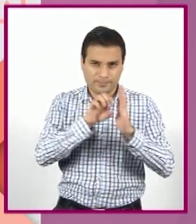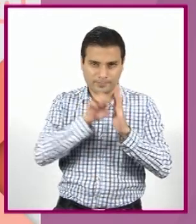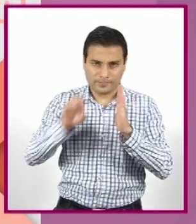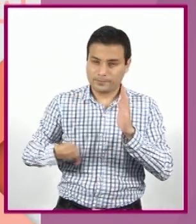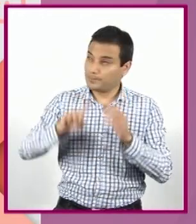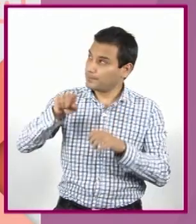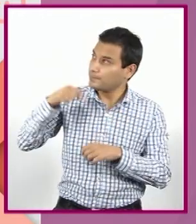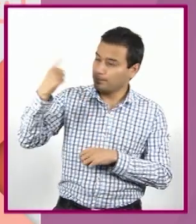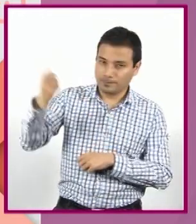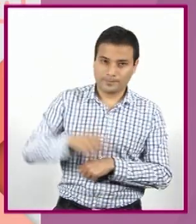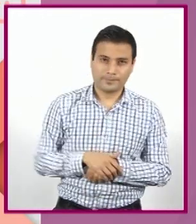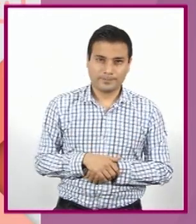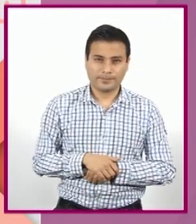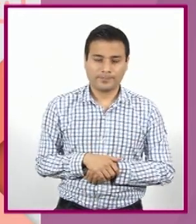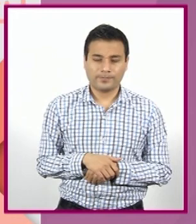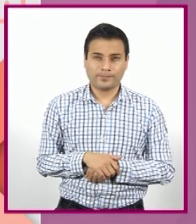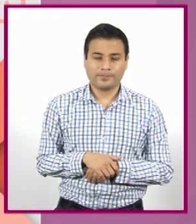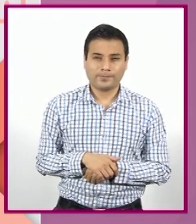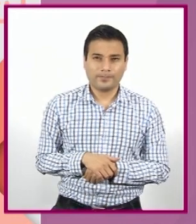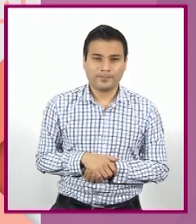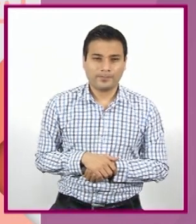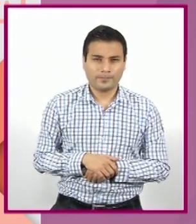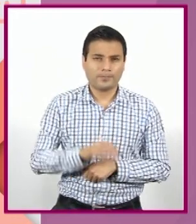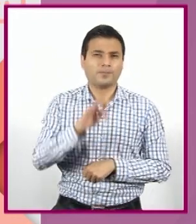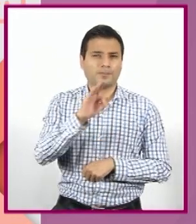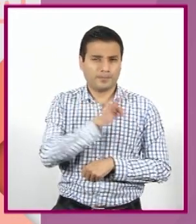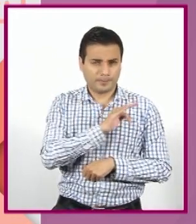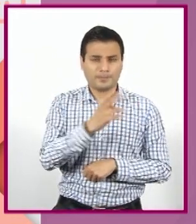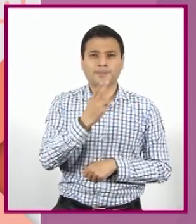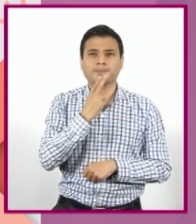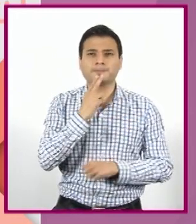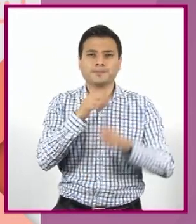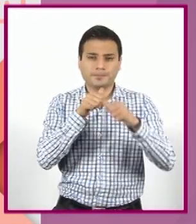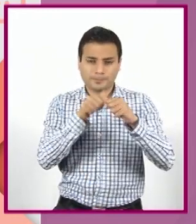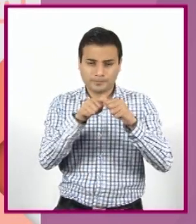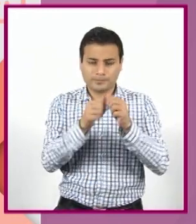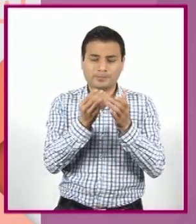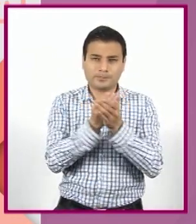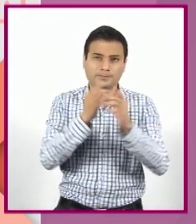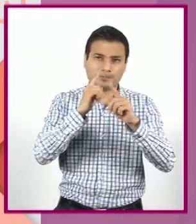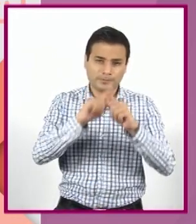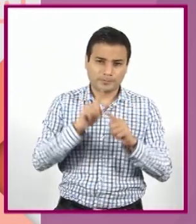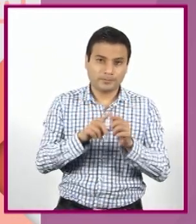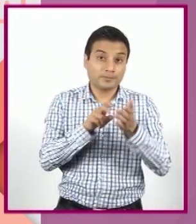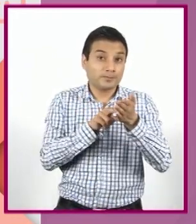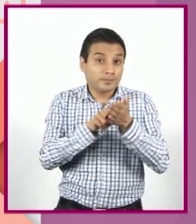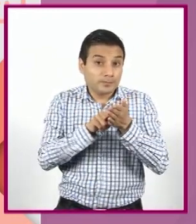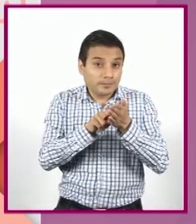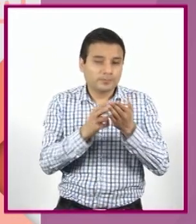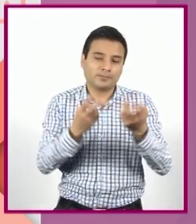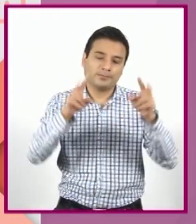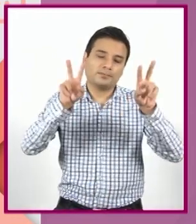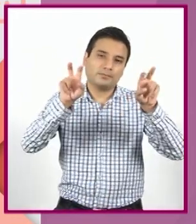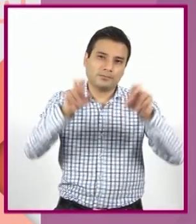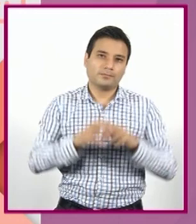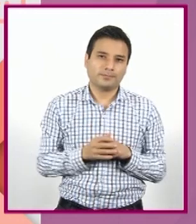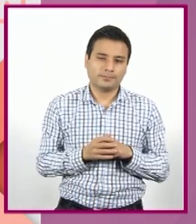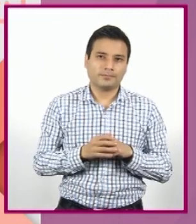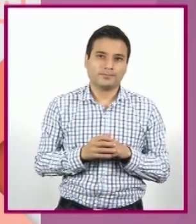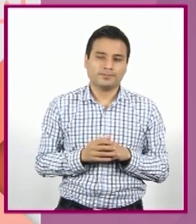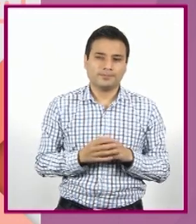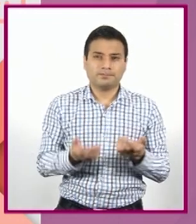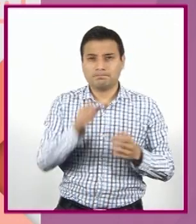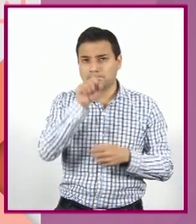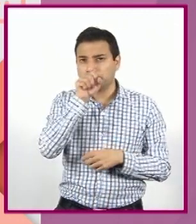Helvética. Se pueden utilizar diferentes tipografías como las negritas para los títulos y las letras capitales,